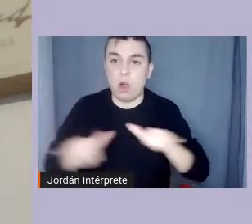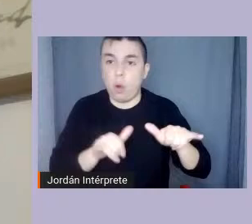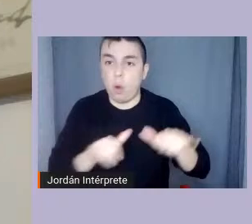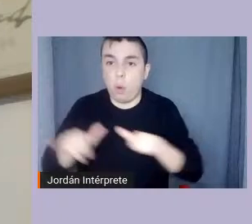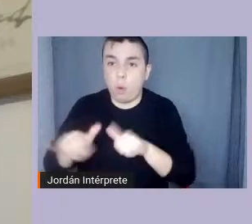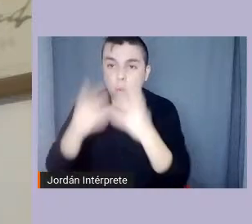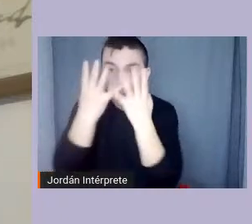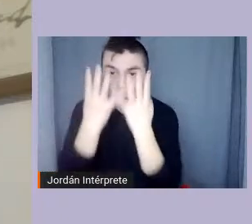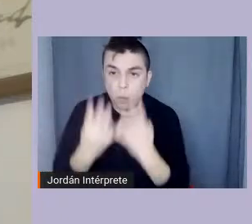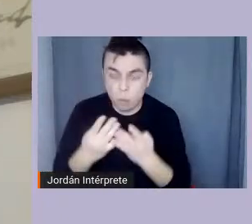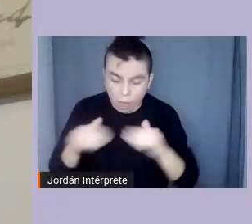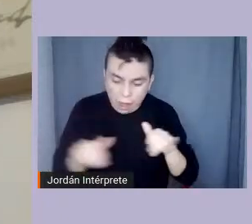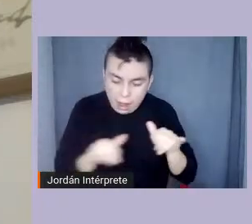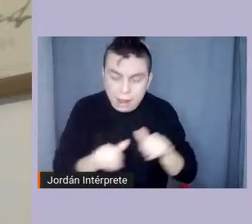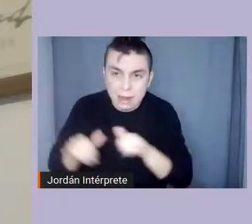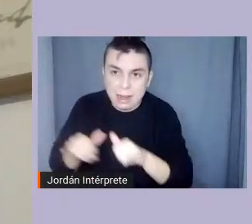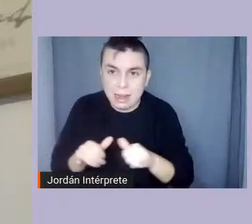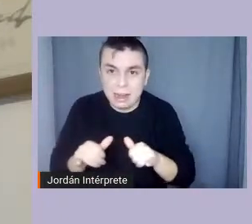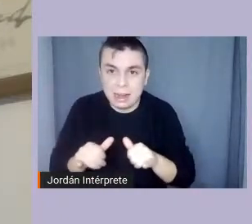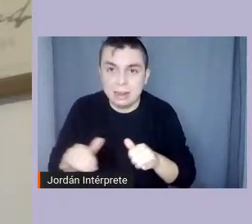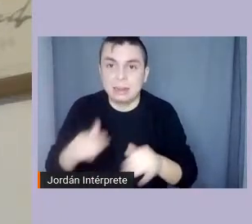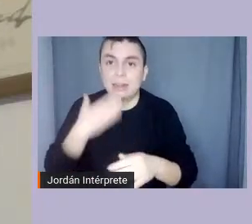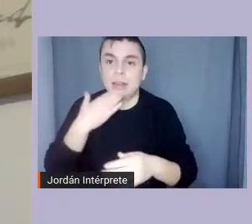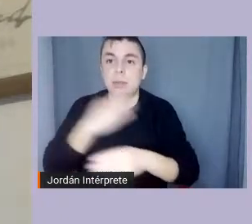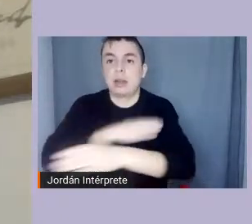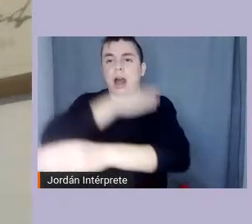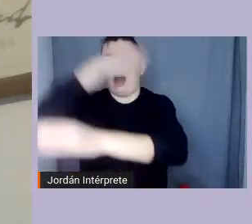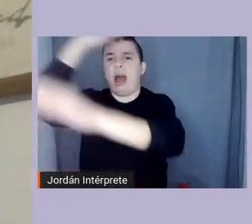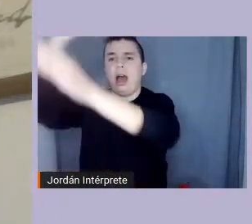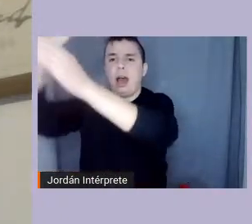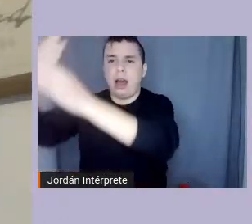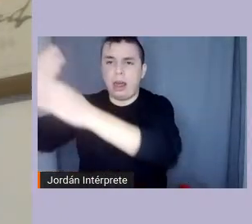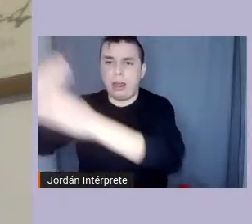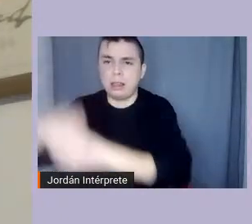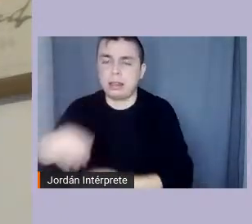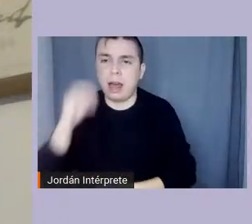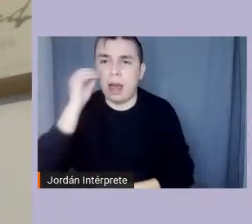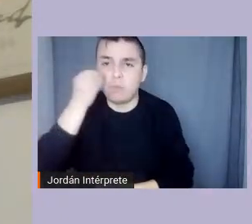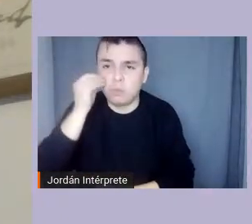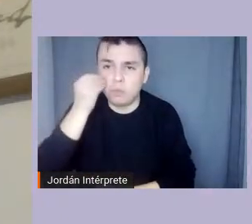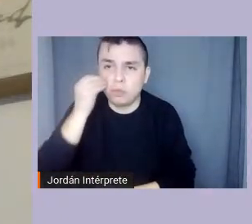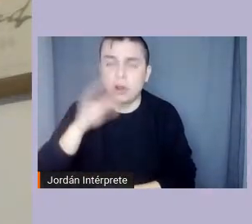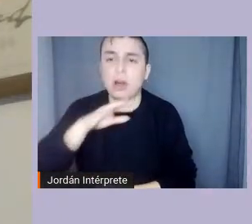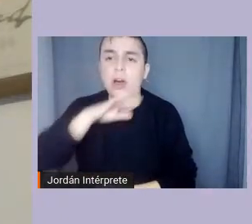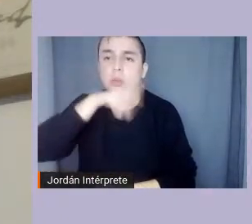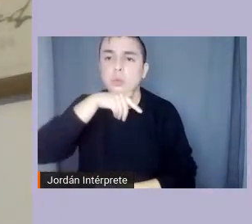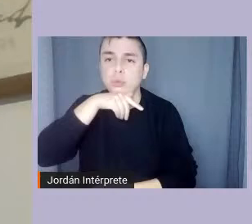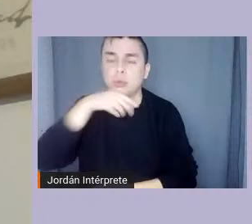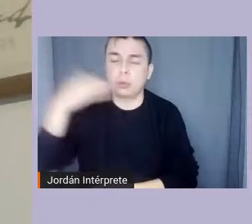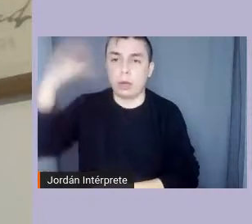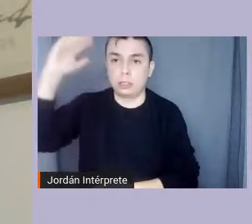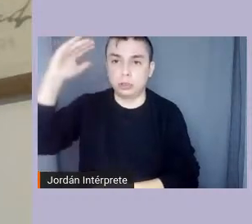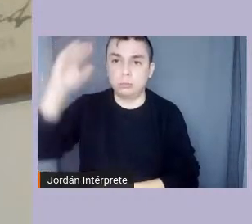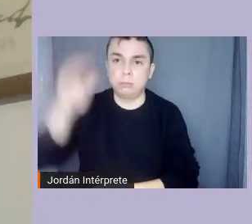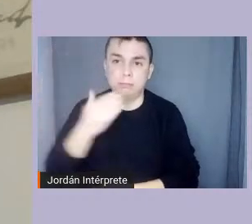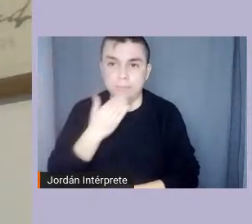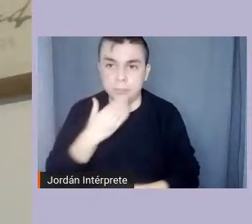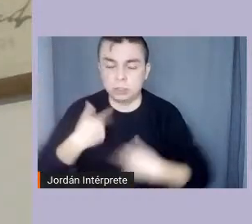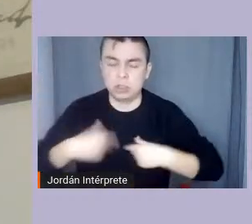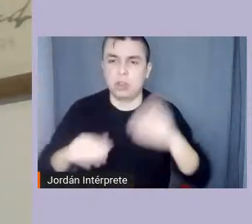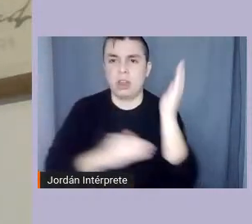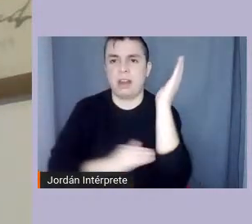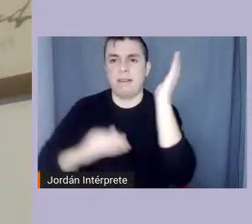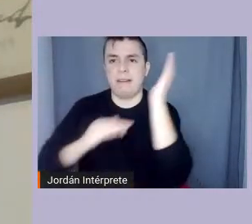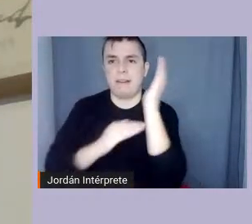infantiles hasta apreciación musical al adulto mayor. He trabajado en todos los niveles del sistema educacional,